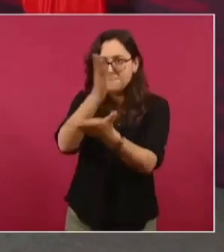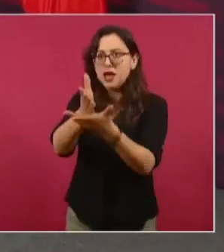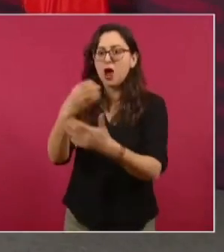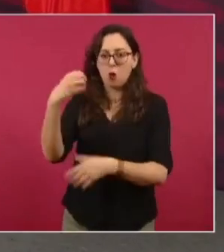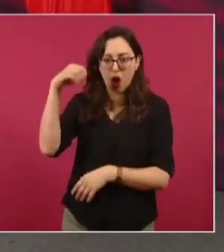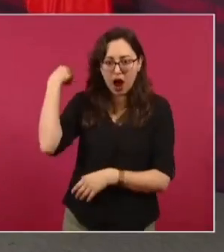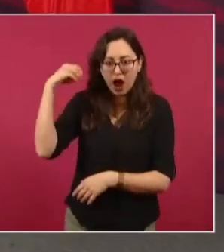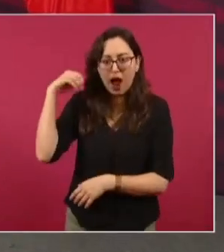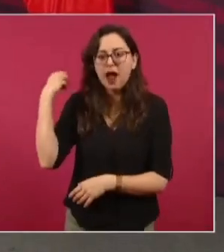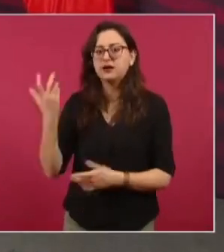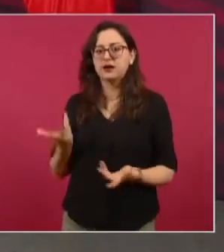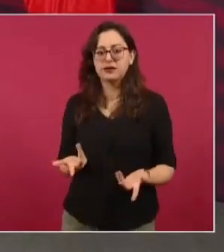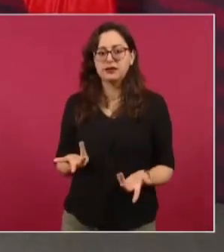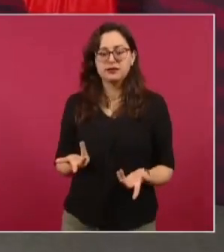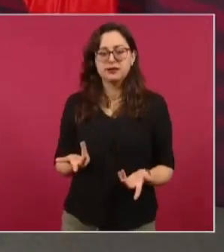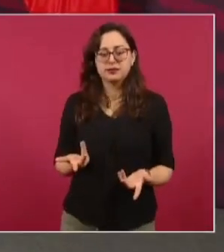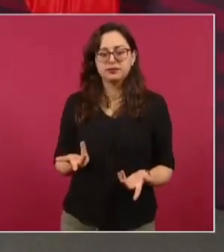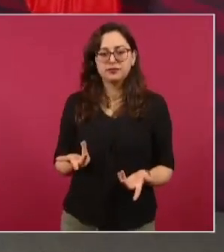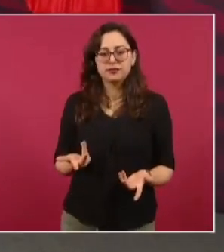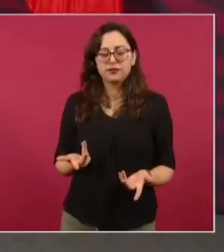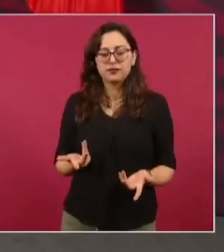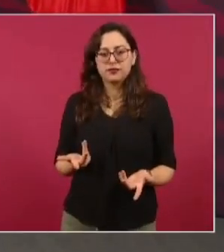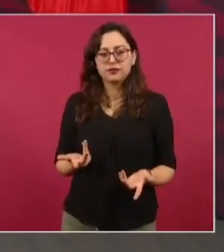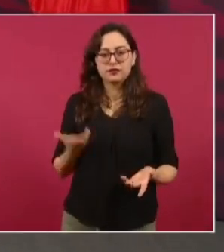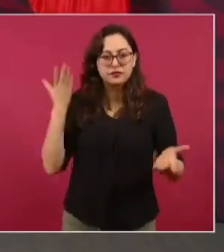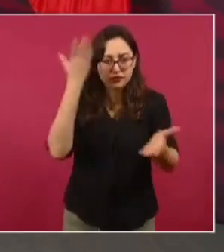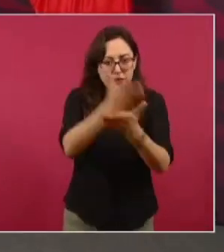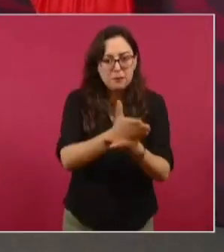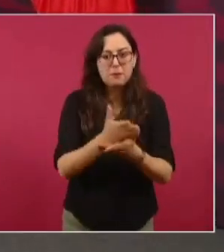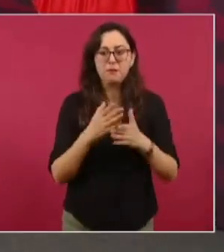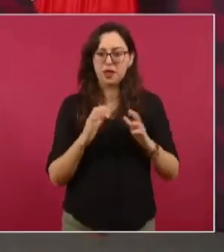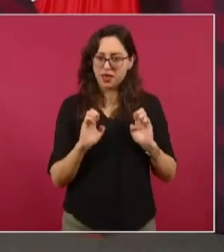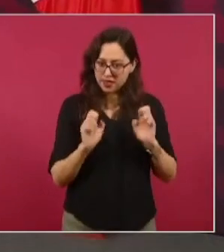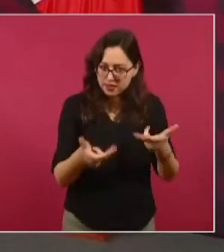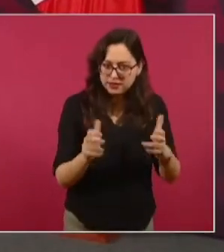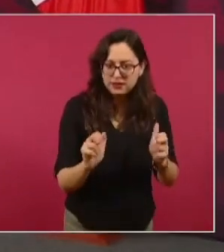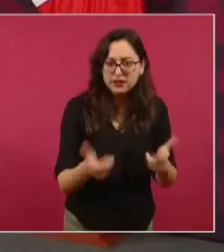si van ustedes a Chiapas